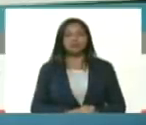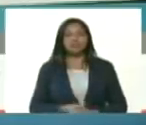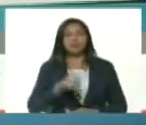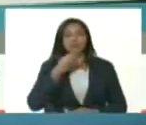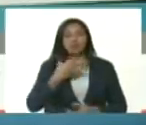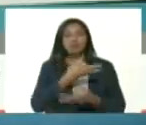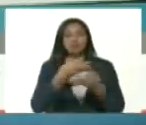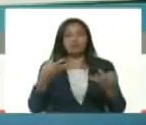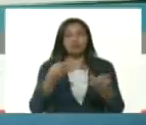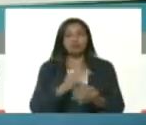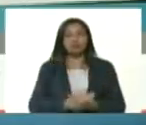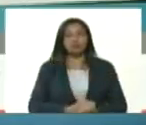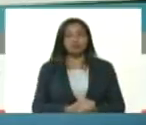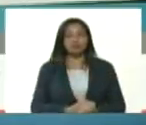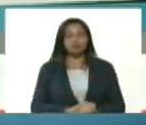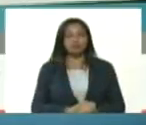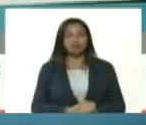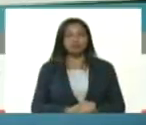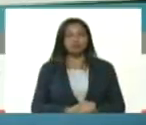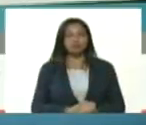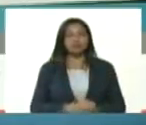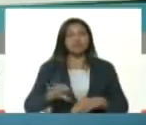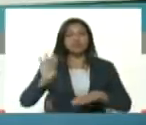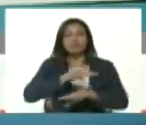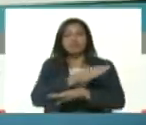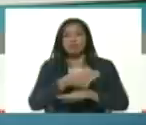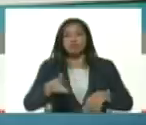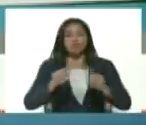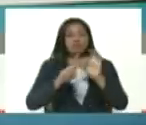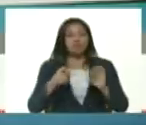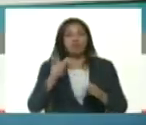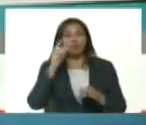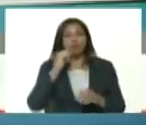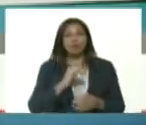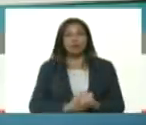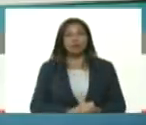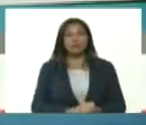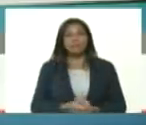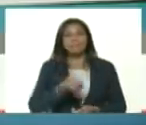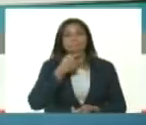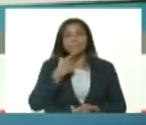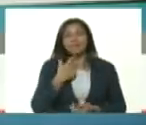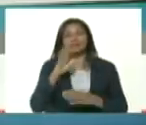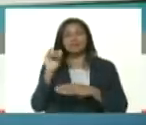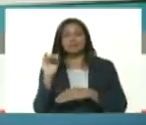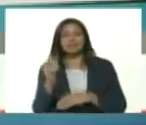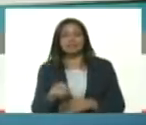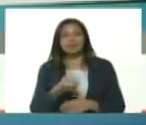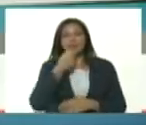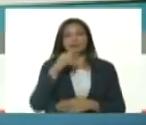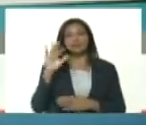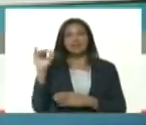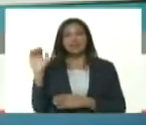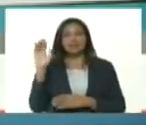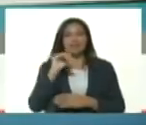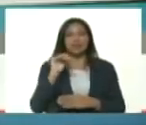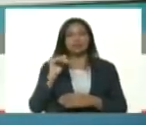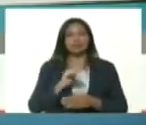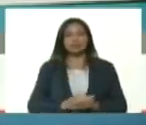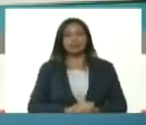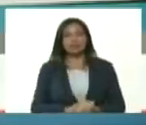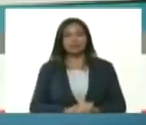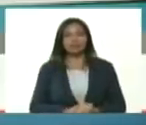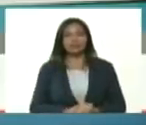Buenísimo. ¿Mm? Y ese canto de Abela Chao. Abela Chao, Abela Chao, Abela Chao, Chao, Chao.